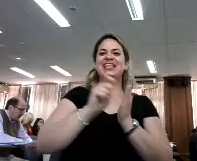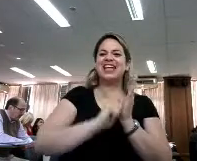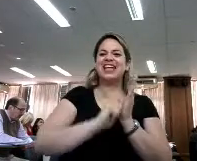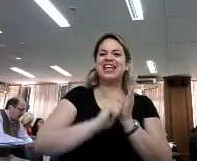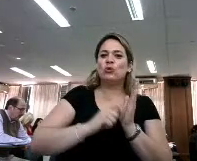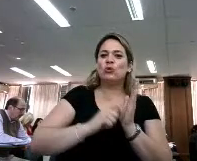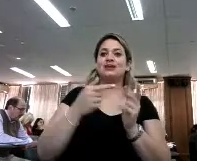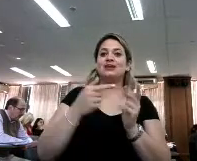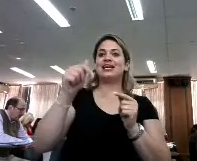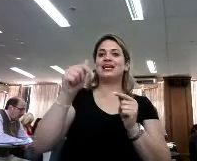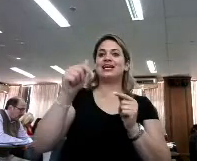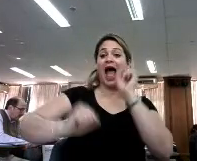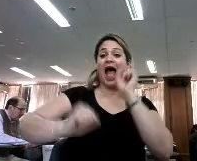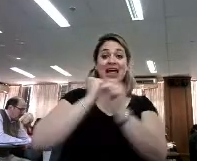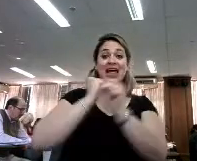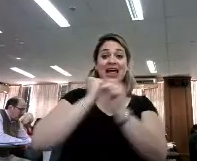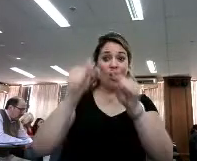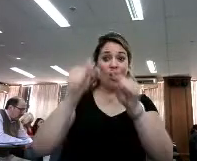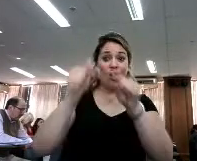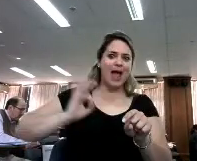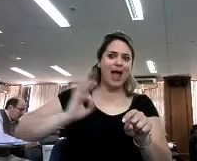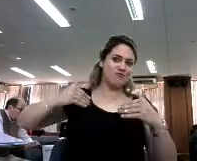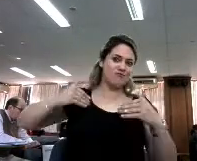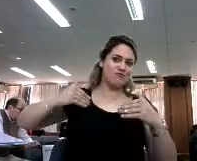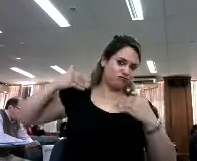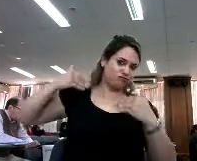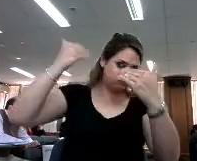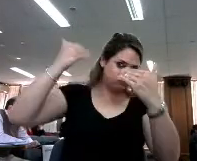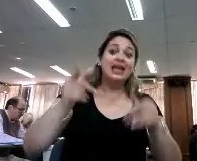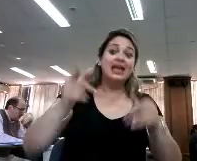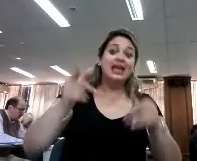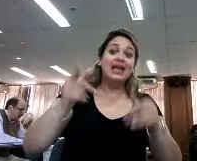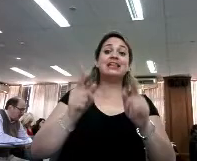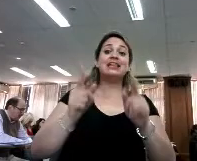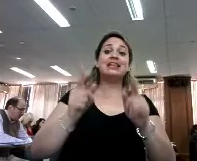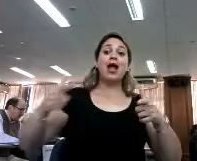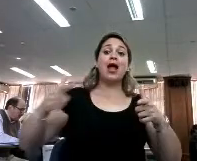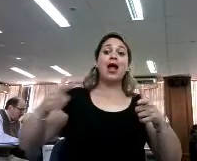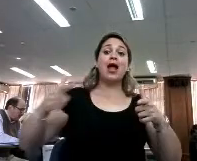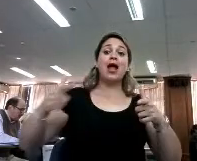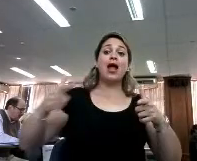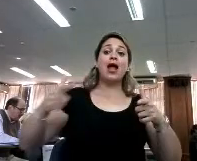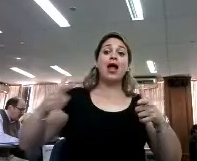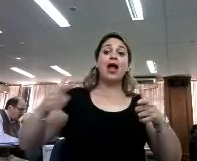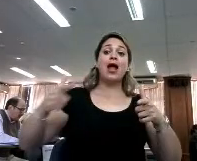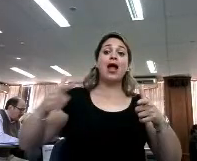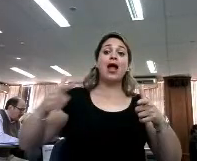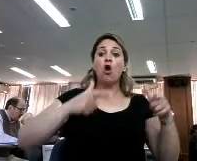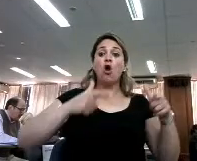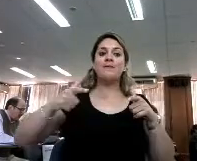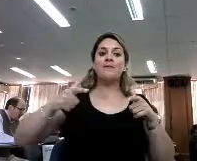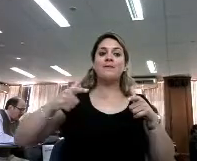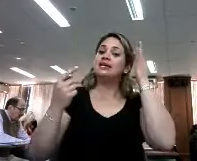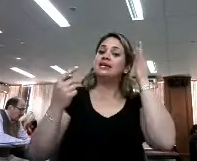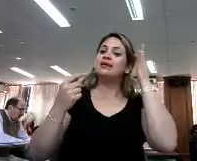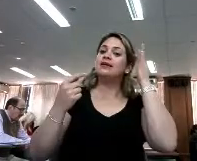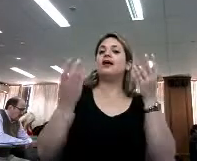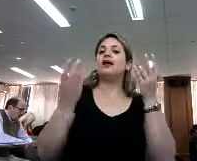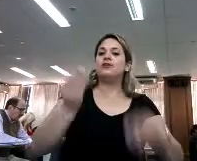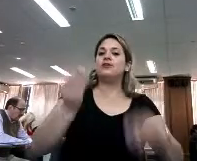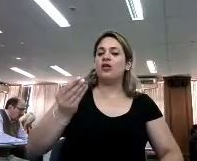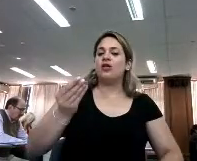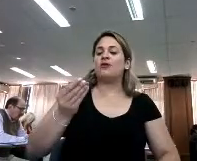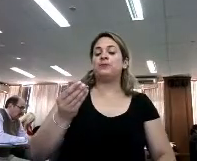encuentra vigente tantos años después. Incluso Colombia, que fue uno de los principales promotores, porque alguno